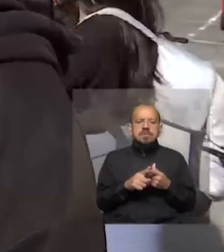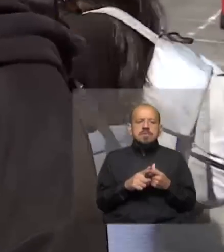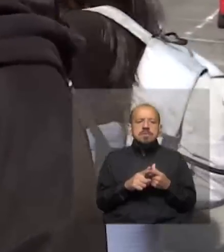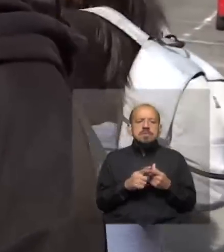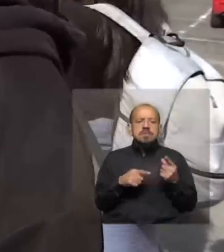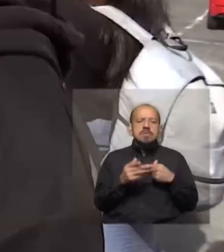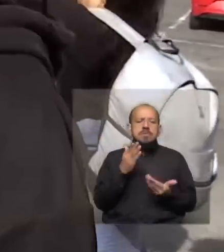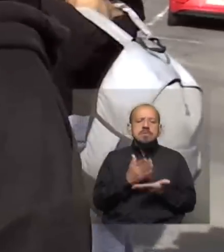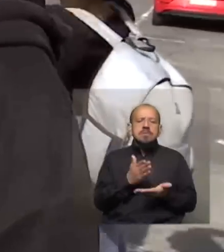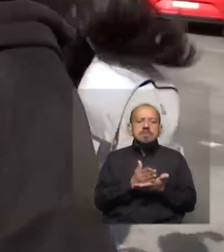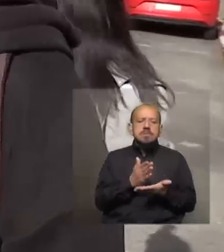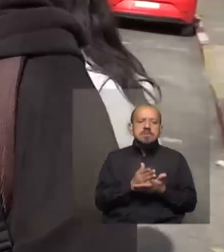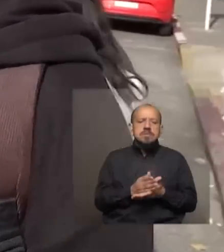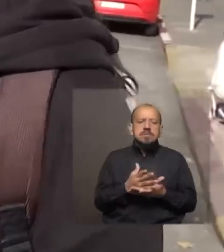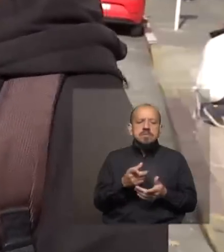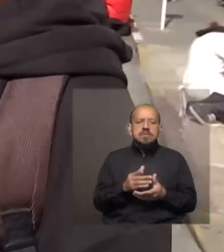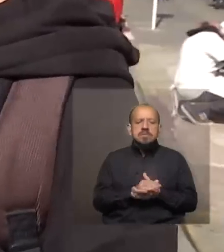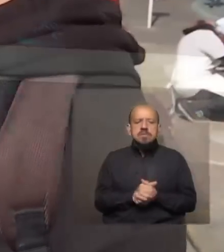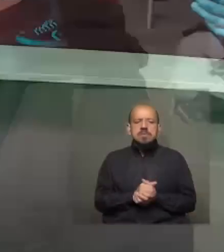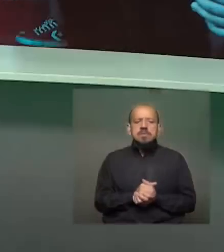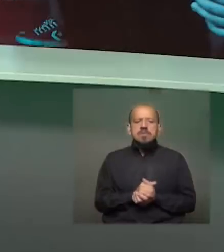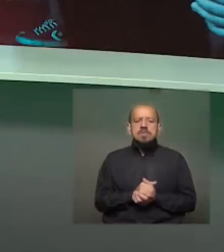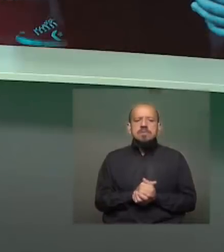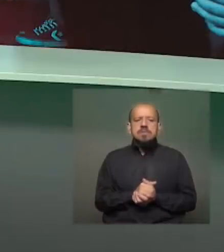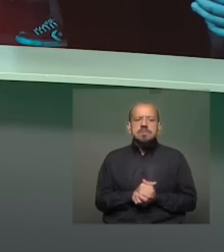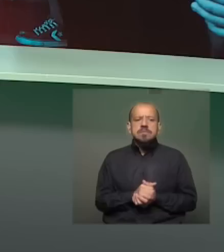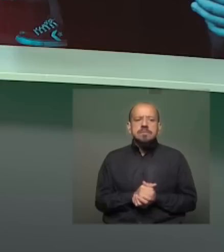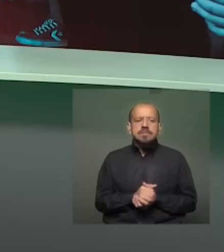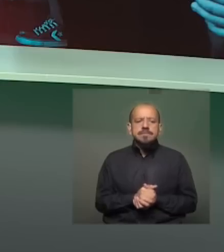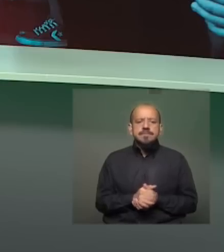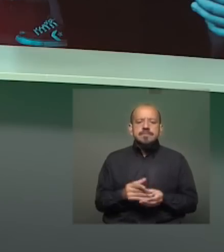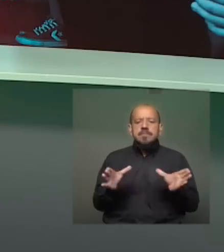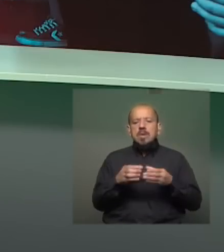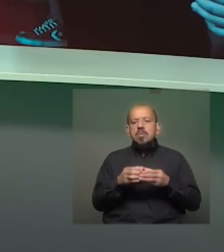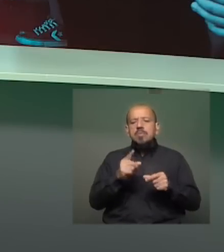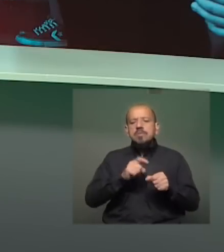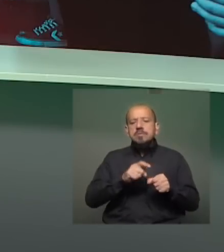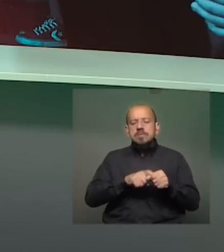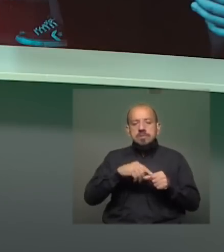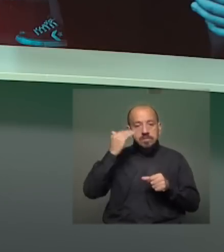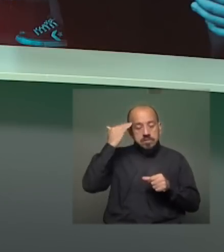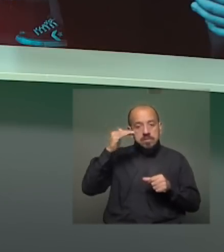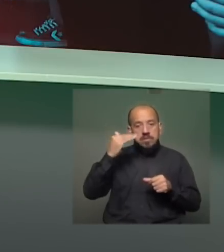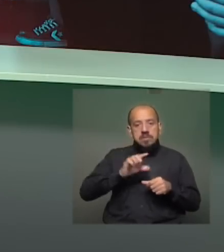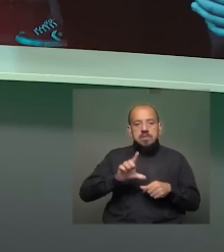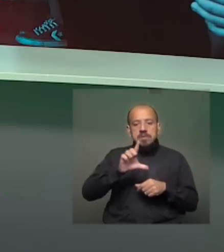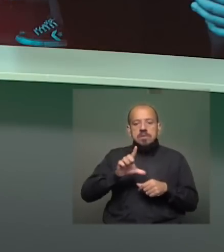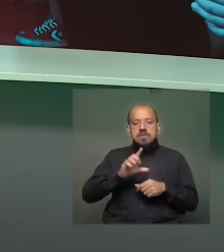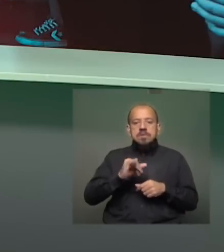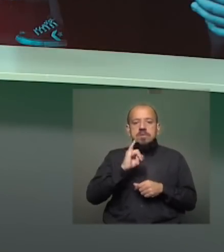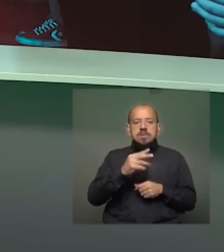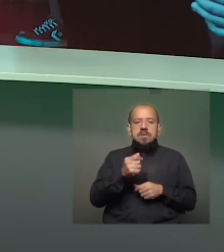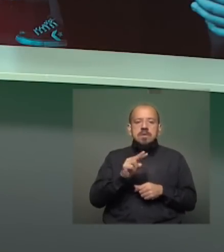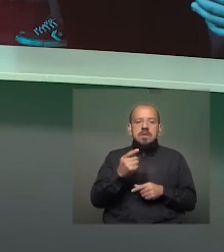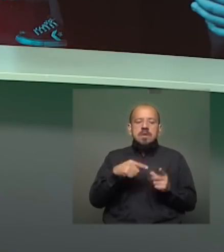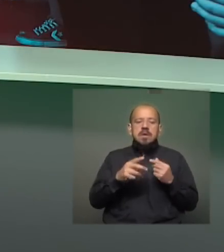es un derecho de la manera que les corresponde el núcleo sindical docente del Liceo yao